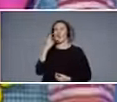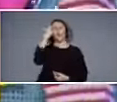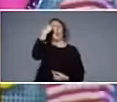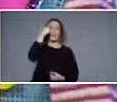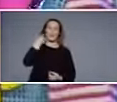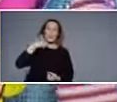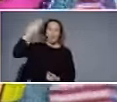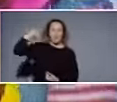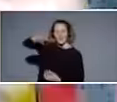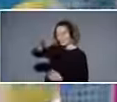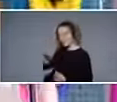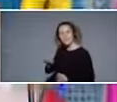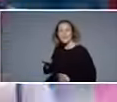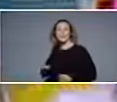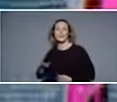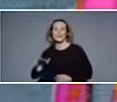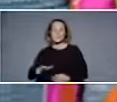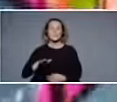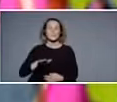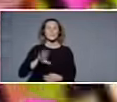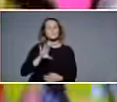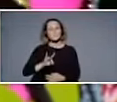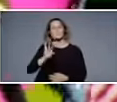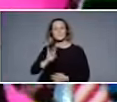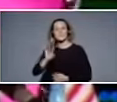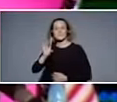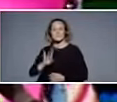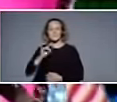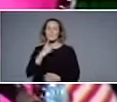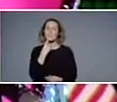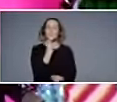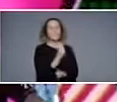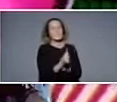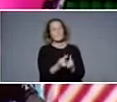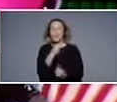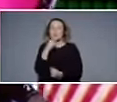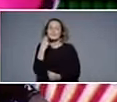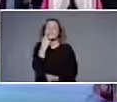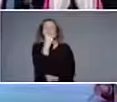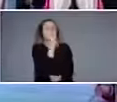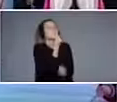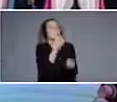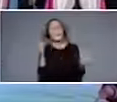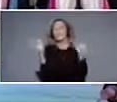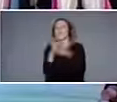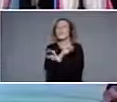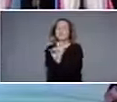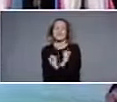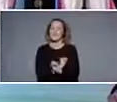un niño. En la boca dulce y al olfato inconfundible los